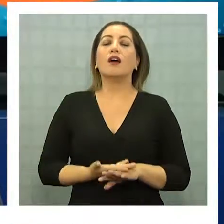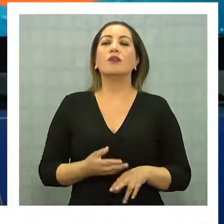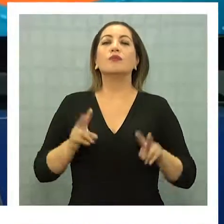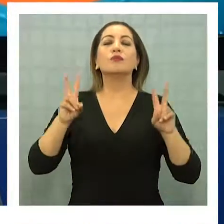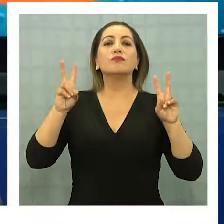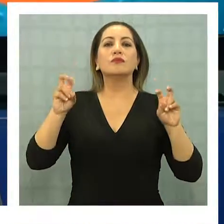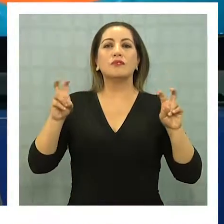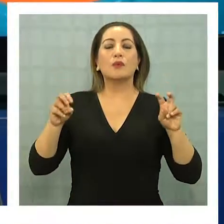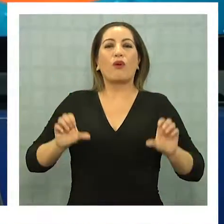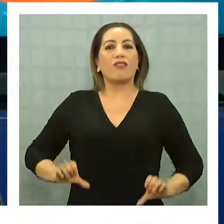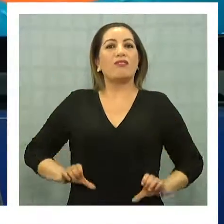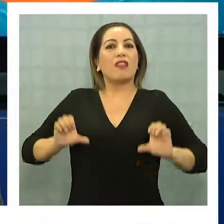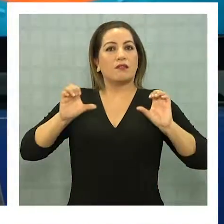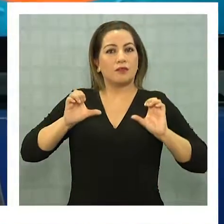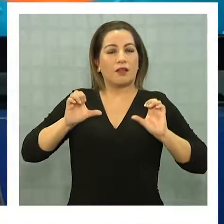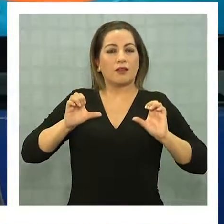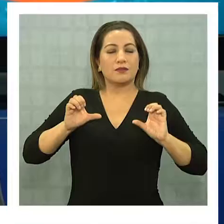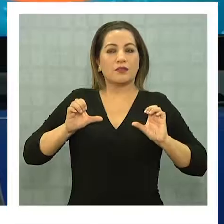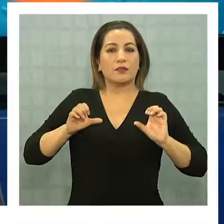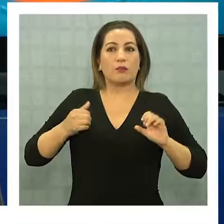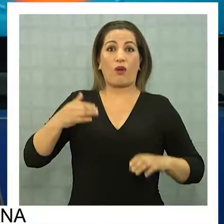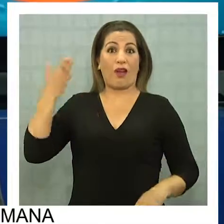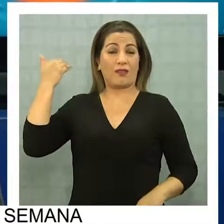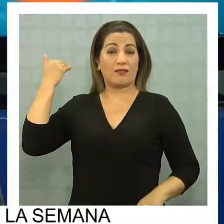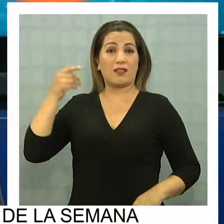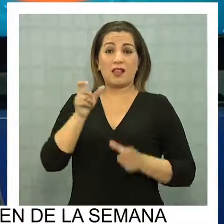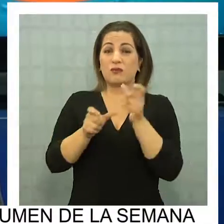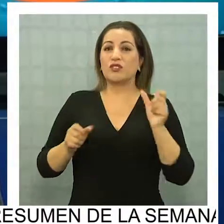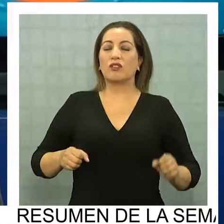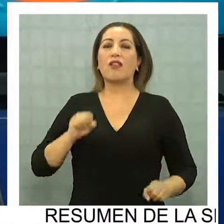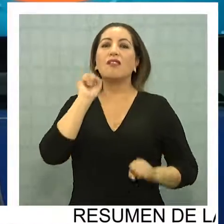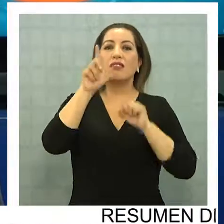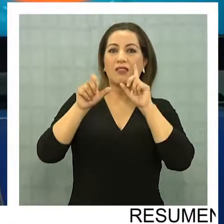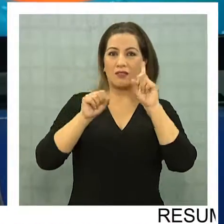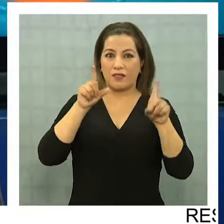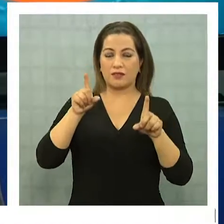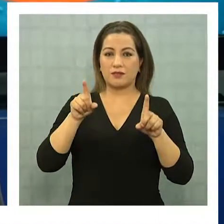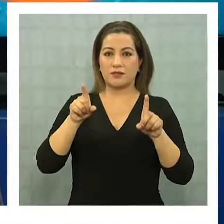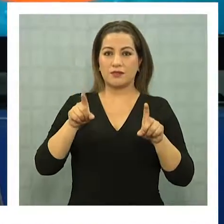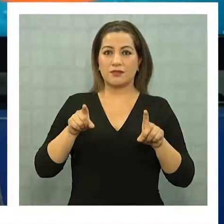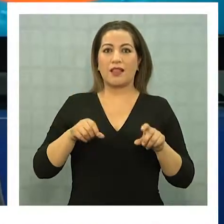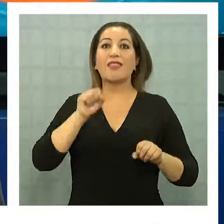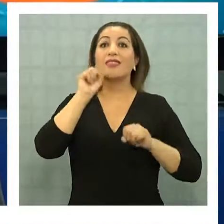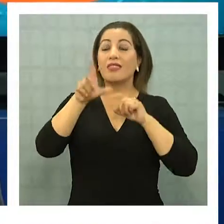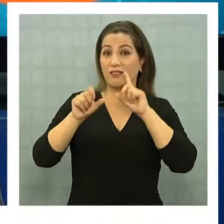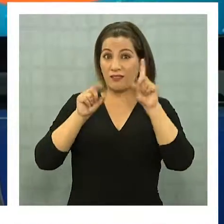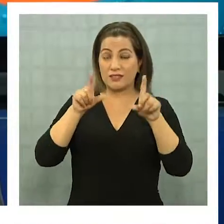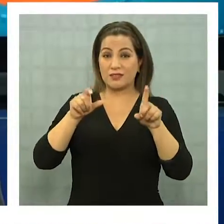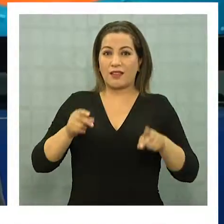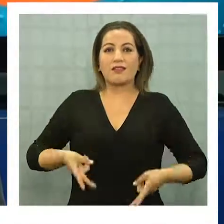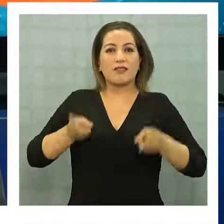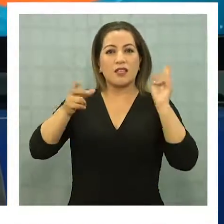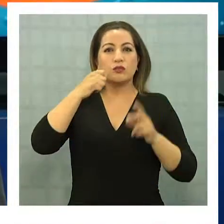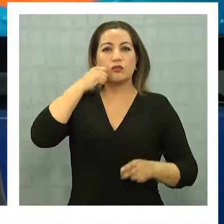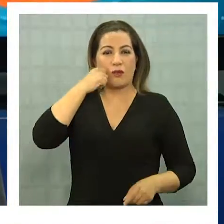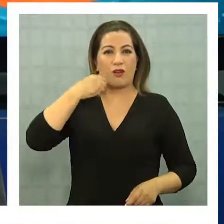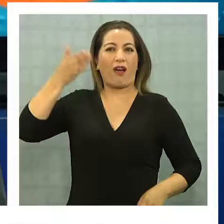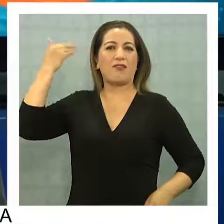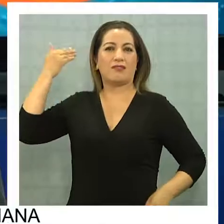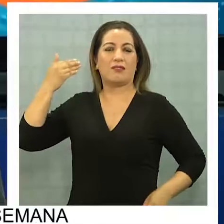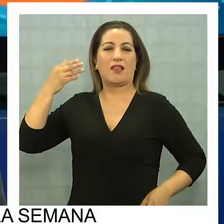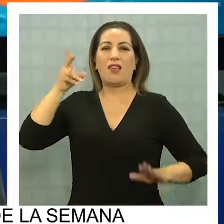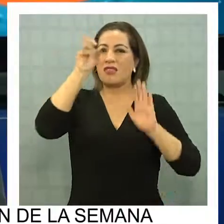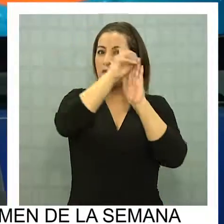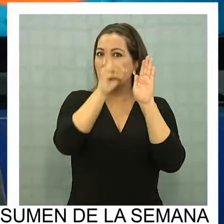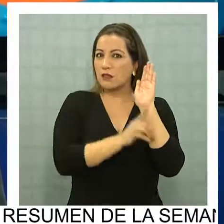de consecuencia ética. Quienes estuvieron por la defensa, o por la defensa de los derechos humanos en tiempo de la